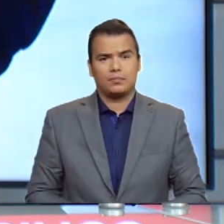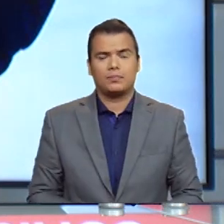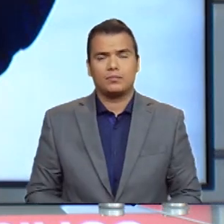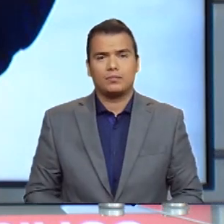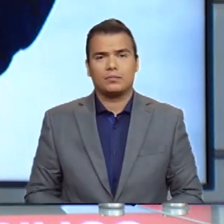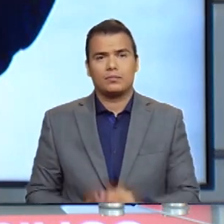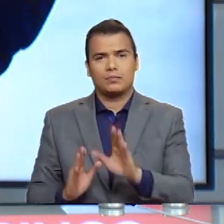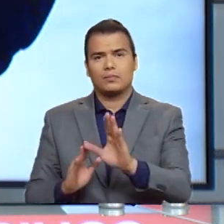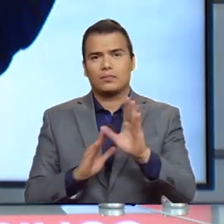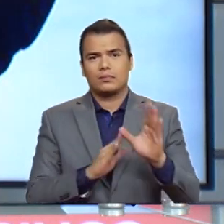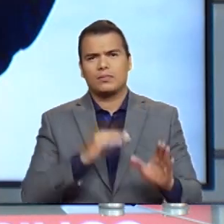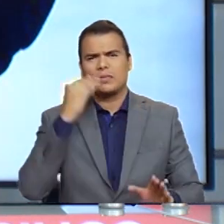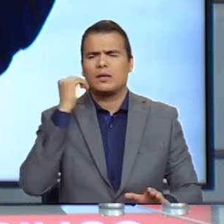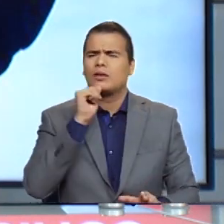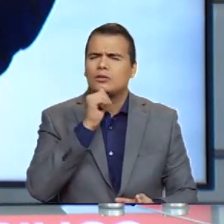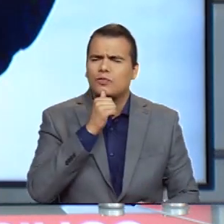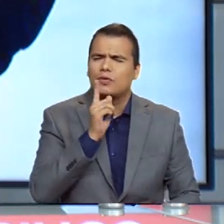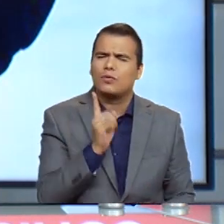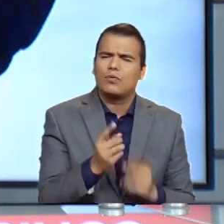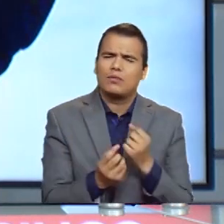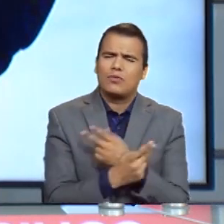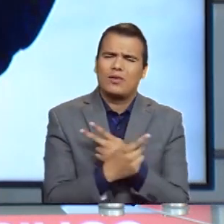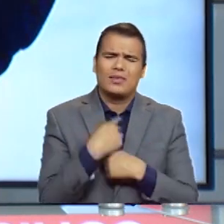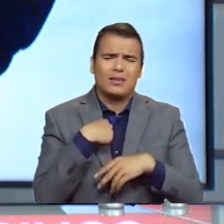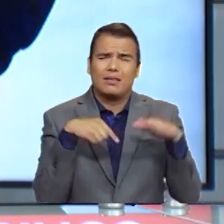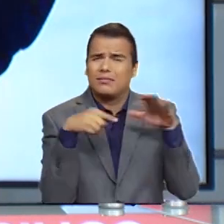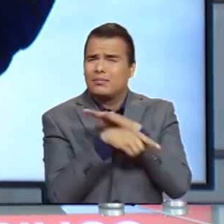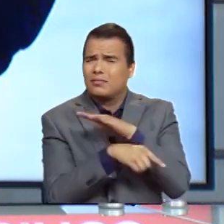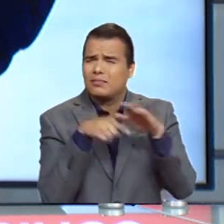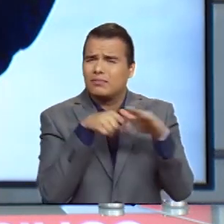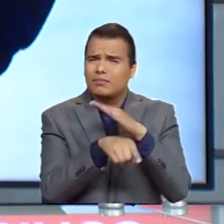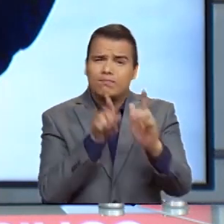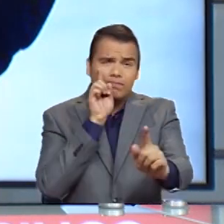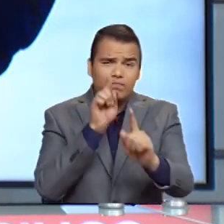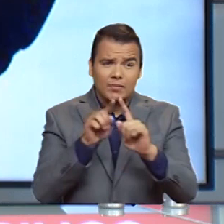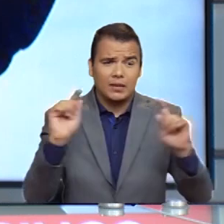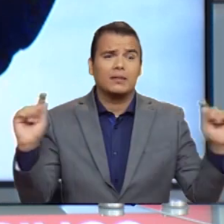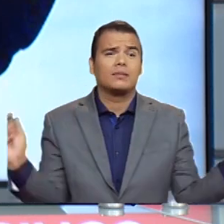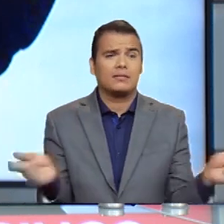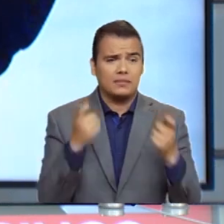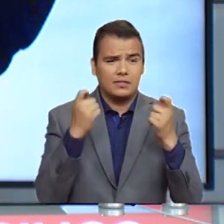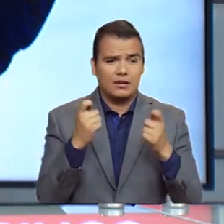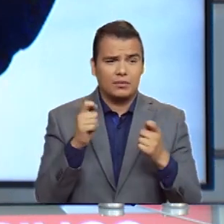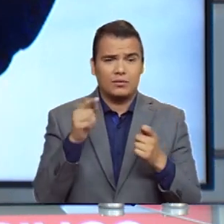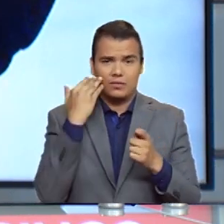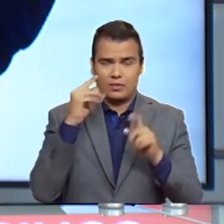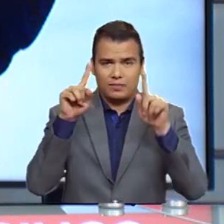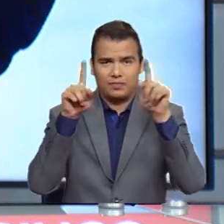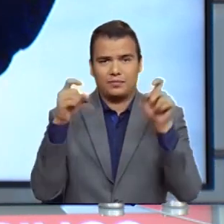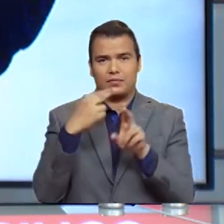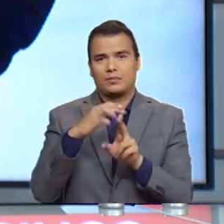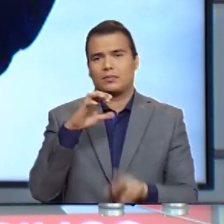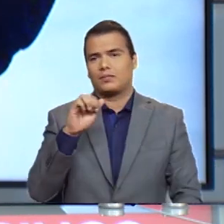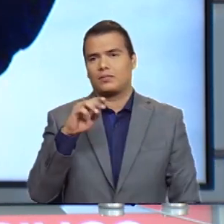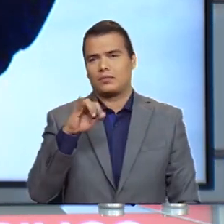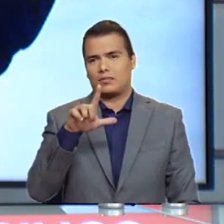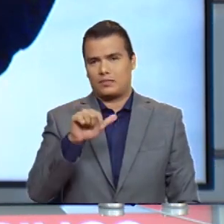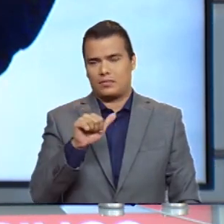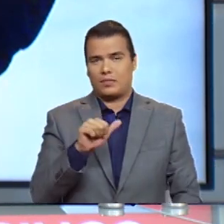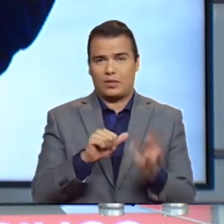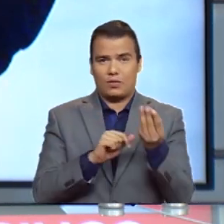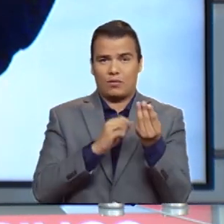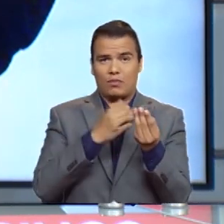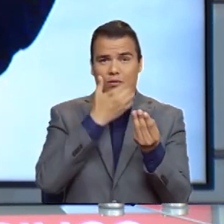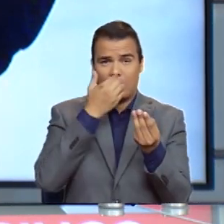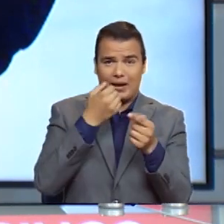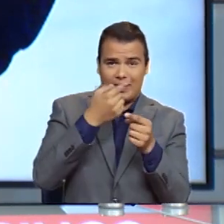Mujeres en medio de la violencia que deben escapar para salvar sus vidas. Este es el caso de alias Camila, novia del jefe de las disidencias de las